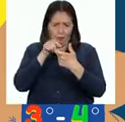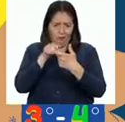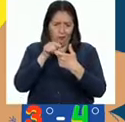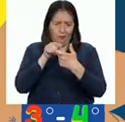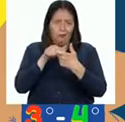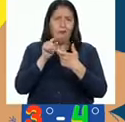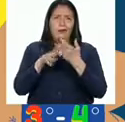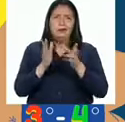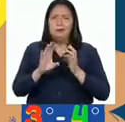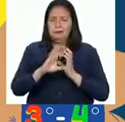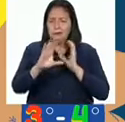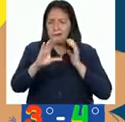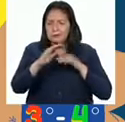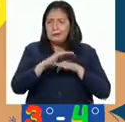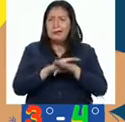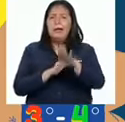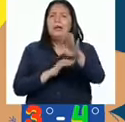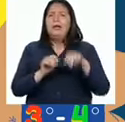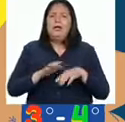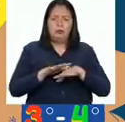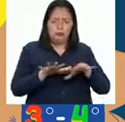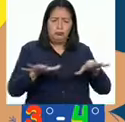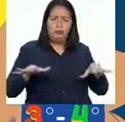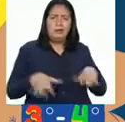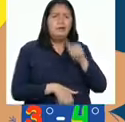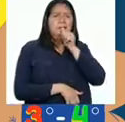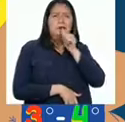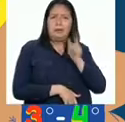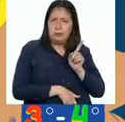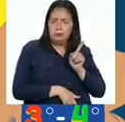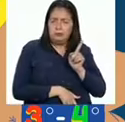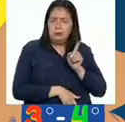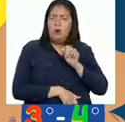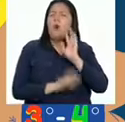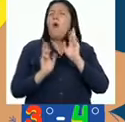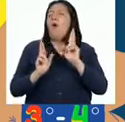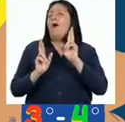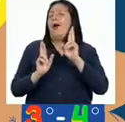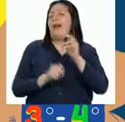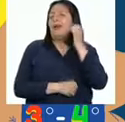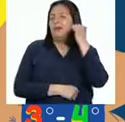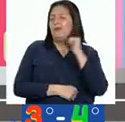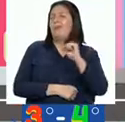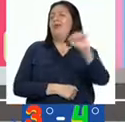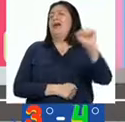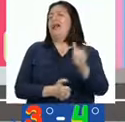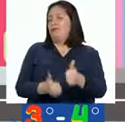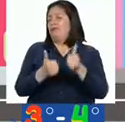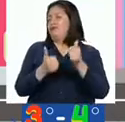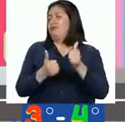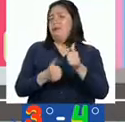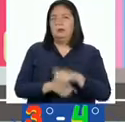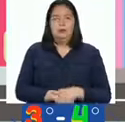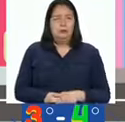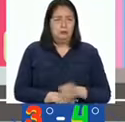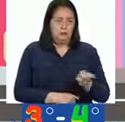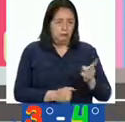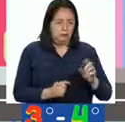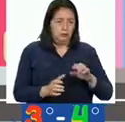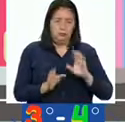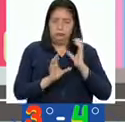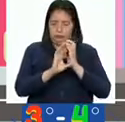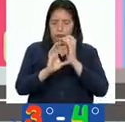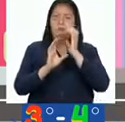un pasaje al espacio privado. Espero tengas un viaje increíble. Cuando Pablo